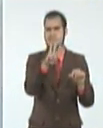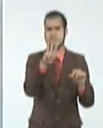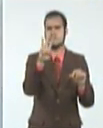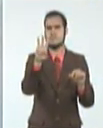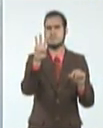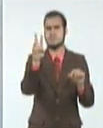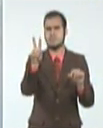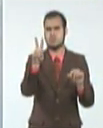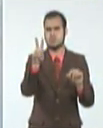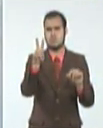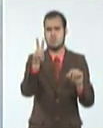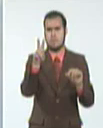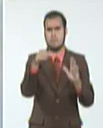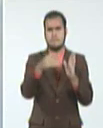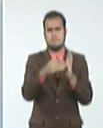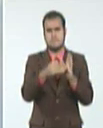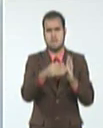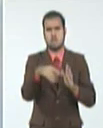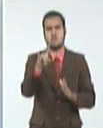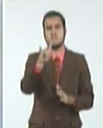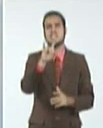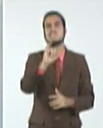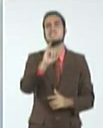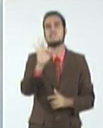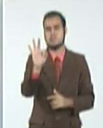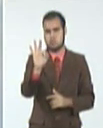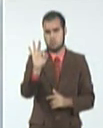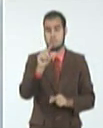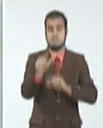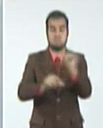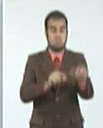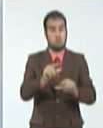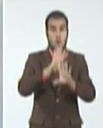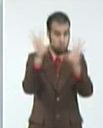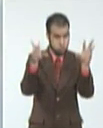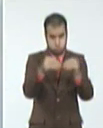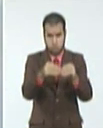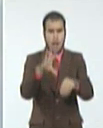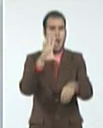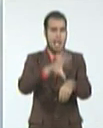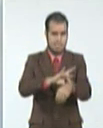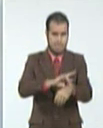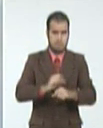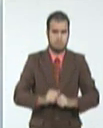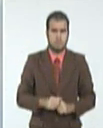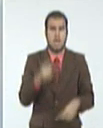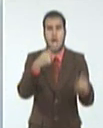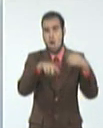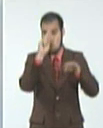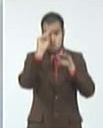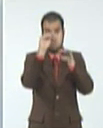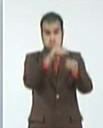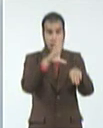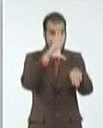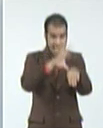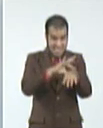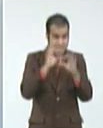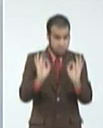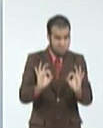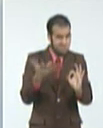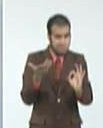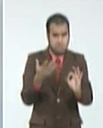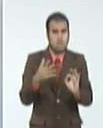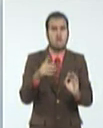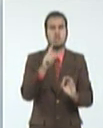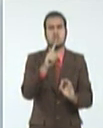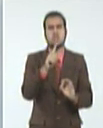332.968 pacientes diagnosticados con la enfermedad, mantiene ingresado el 12,6%